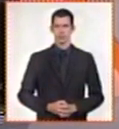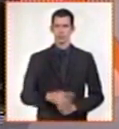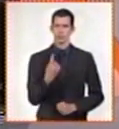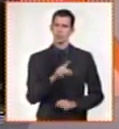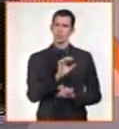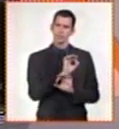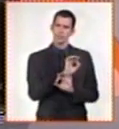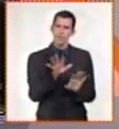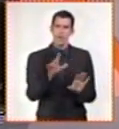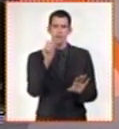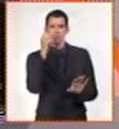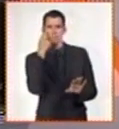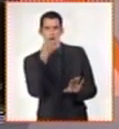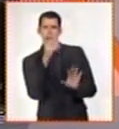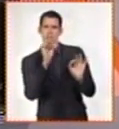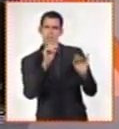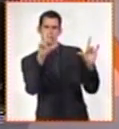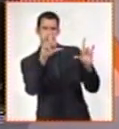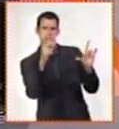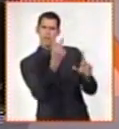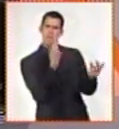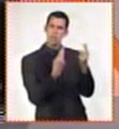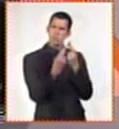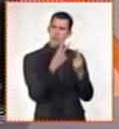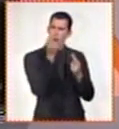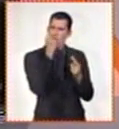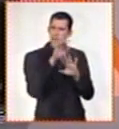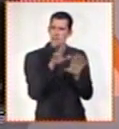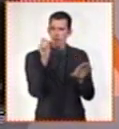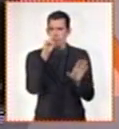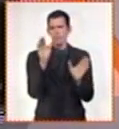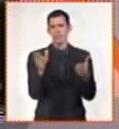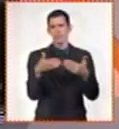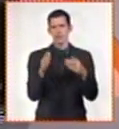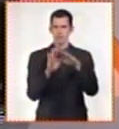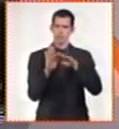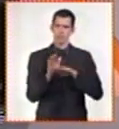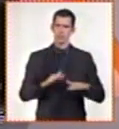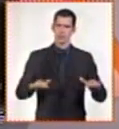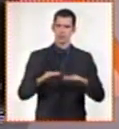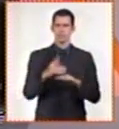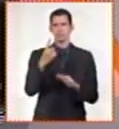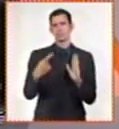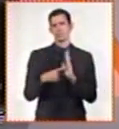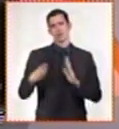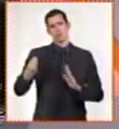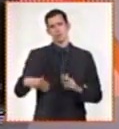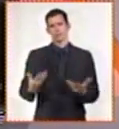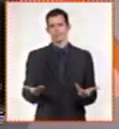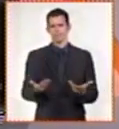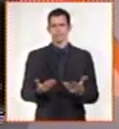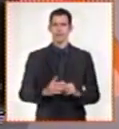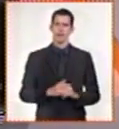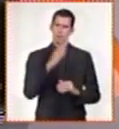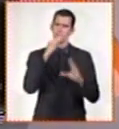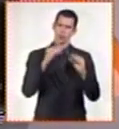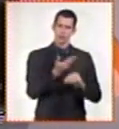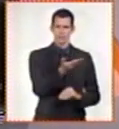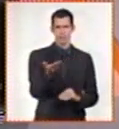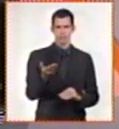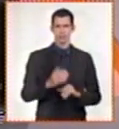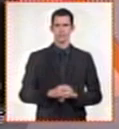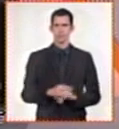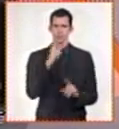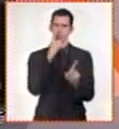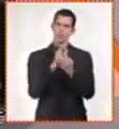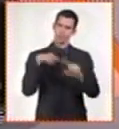a nuestro programa en el día de hoy. Yo aprovecho ya, desde ya, para despedirme y para desearle una buena noche y, bueno, vernos en una